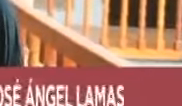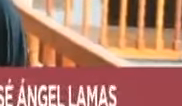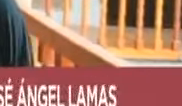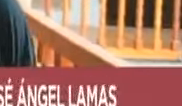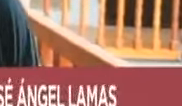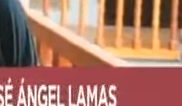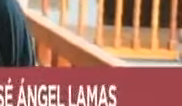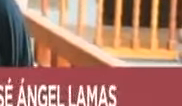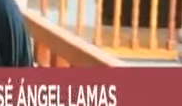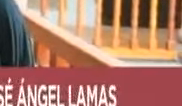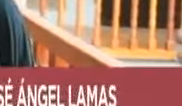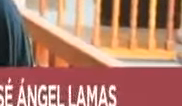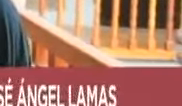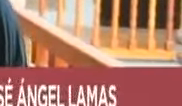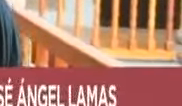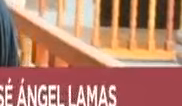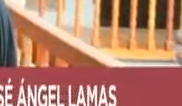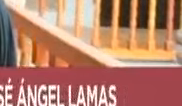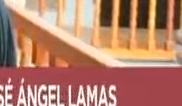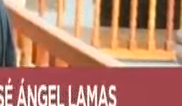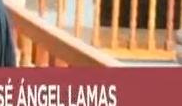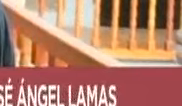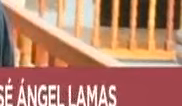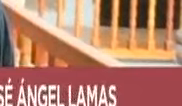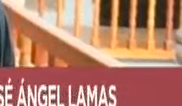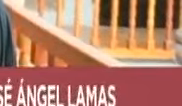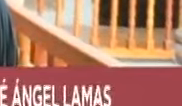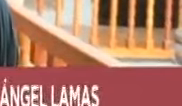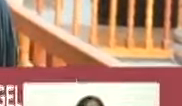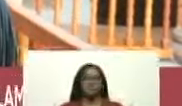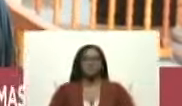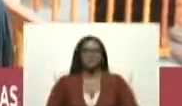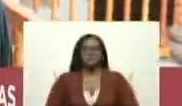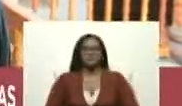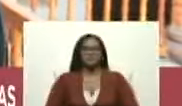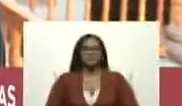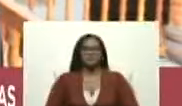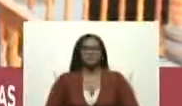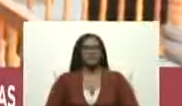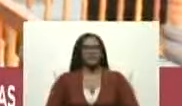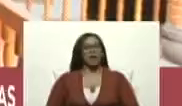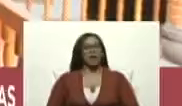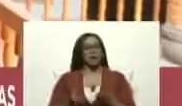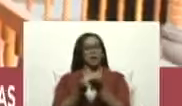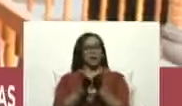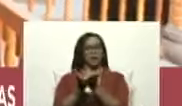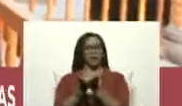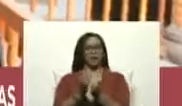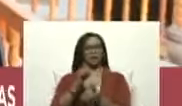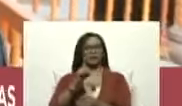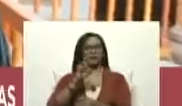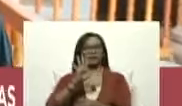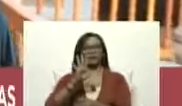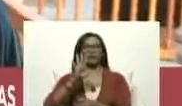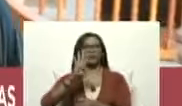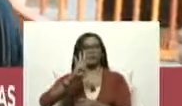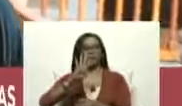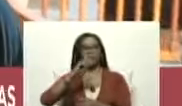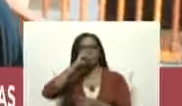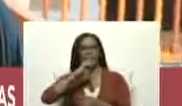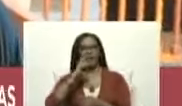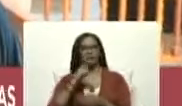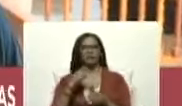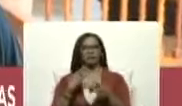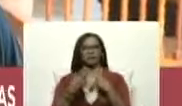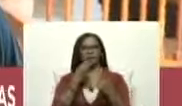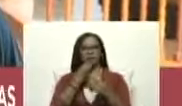de música del país, una escuela que está a punto de cumplir 154 años. Y Aquí hay mucha historia, como les dije hace un rato, cosas